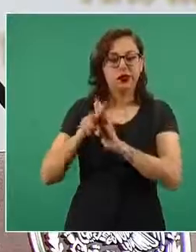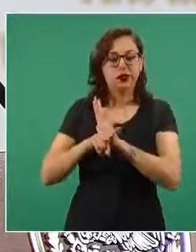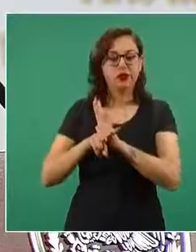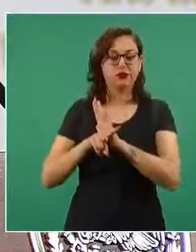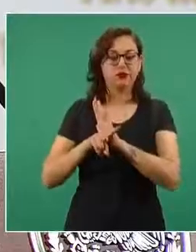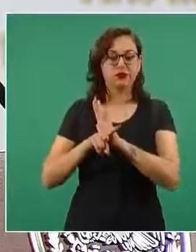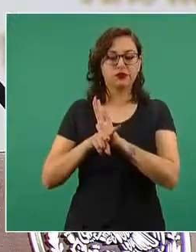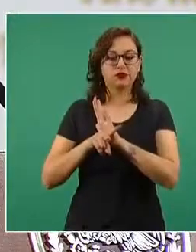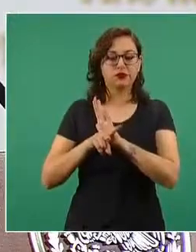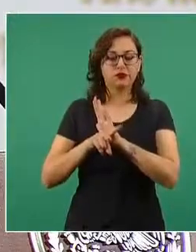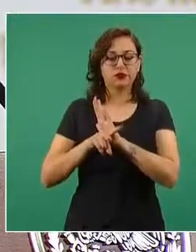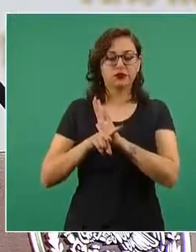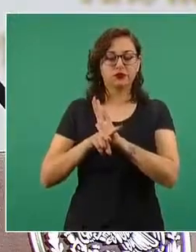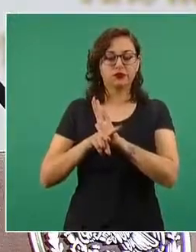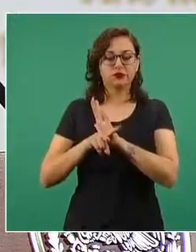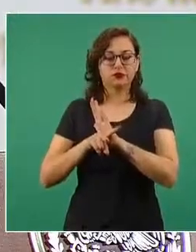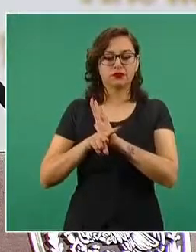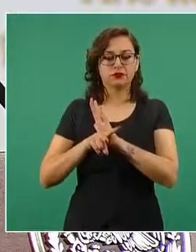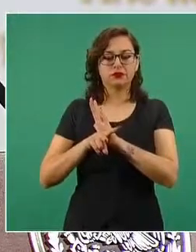de que